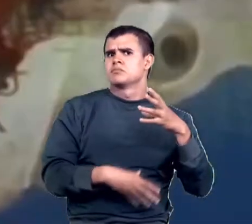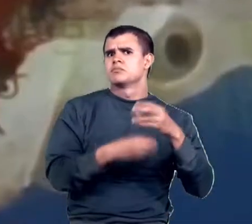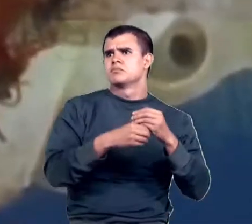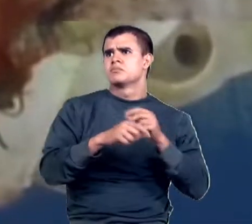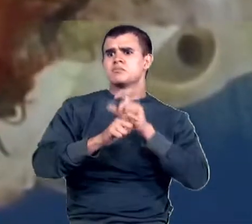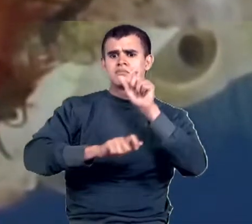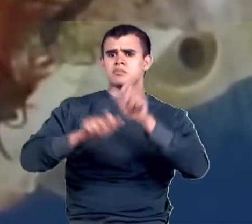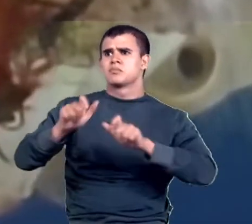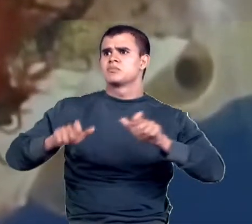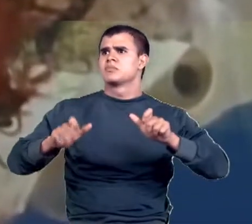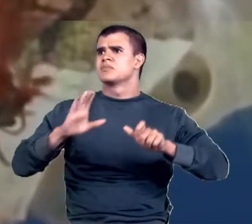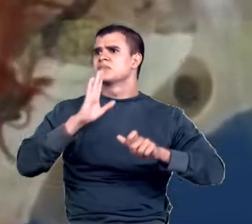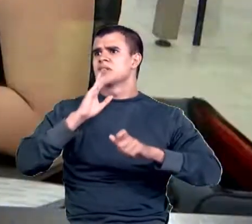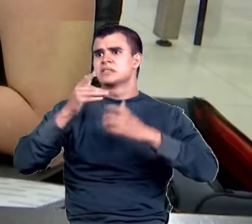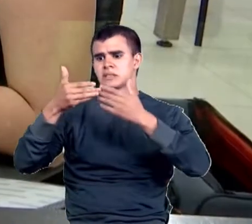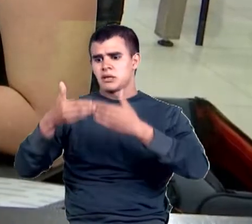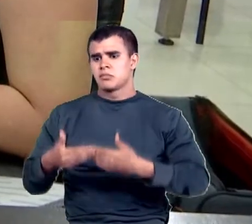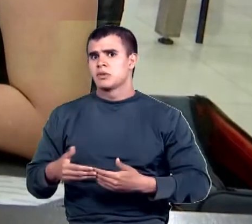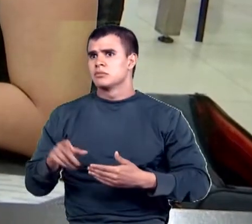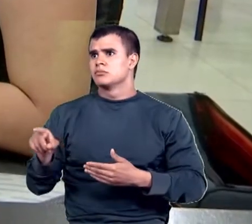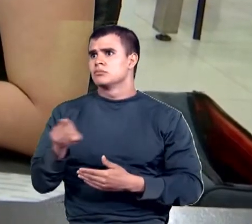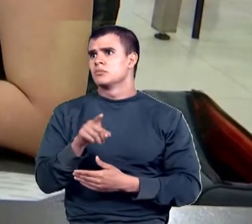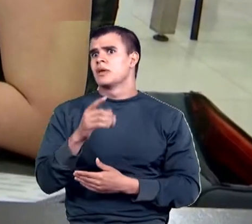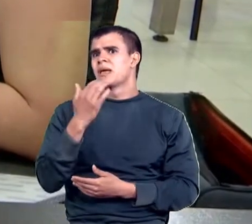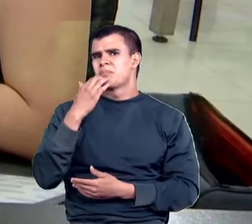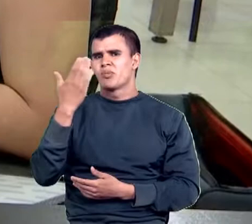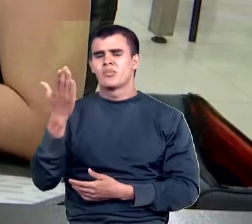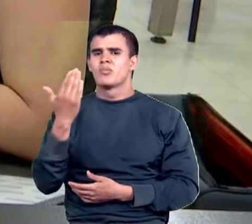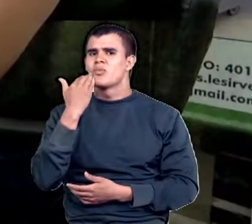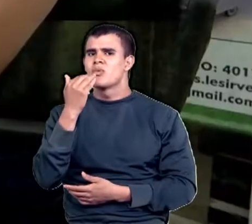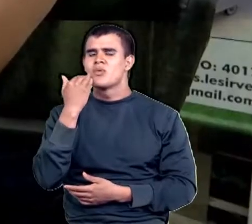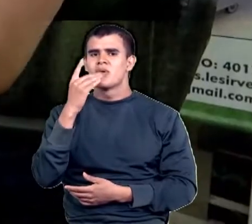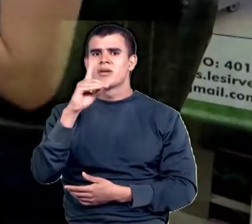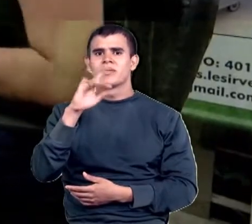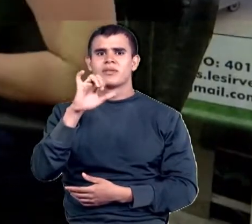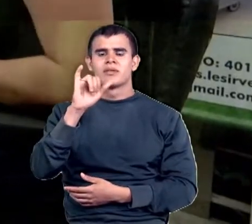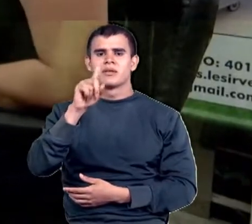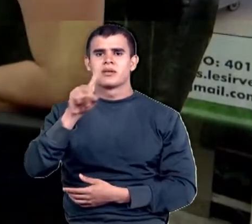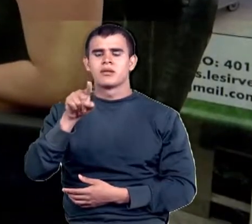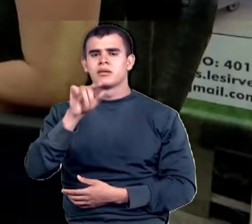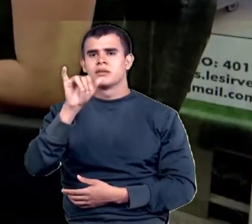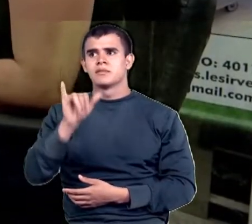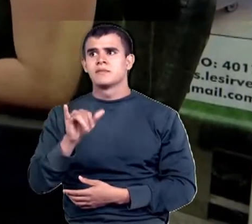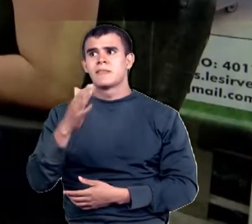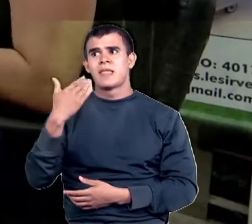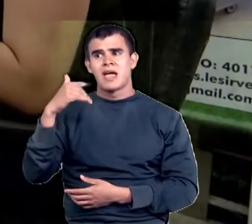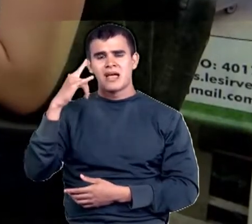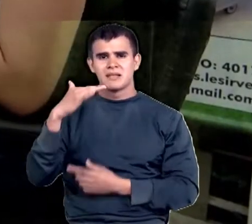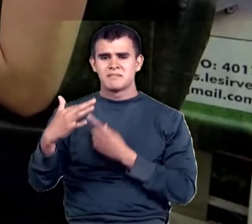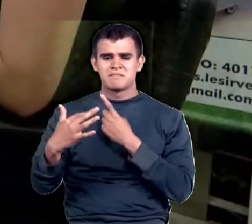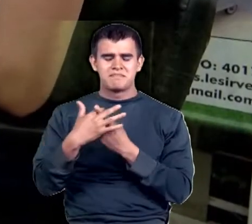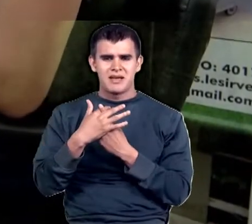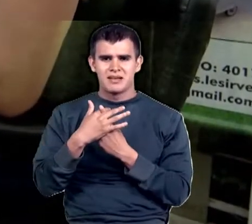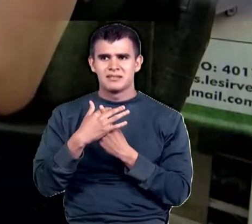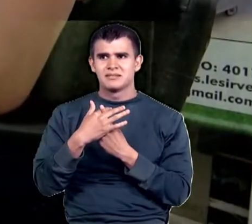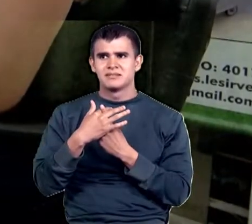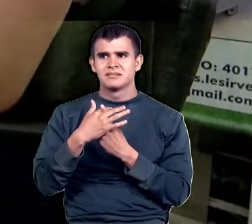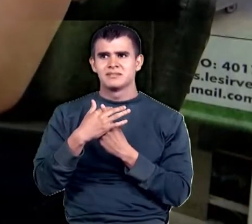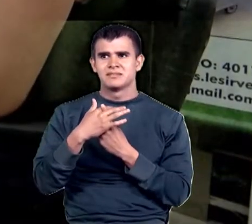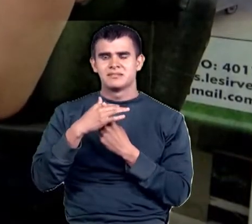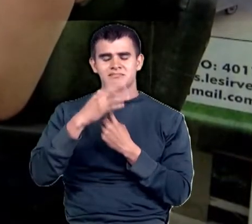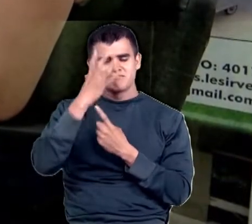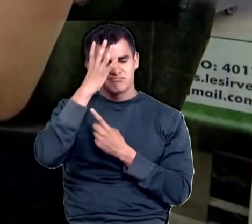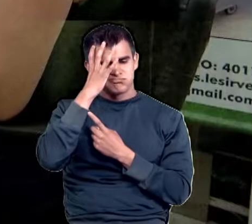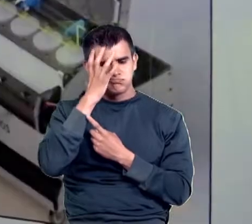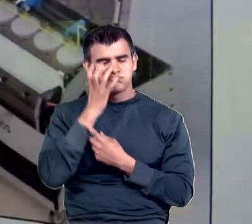emprendimiento. También dan la oportunidad a las personas en situación de discapacidad como Daisy Zapata, quien sufrió un accidente en su rostro